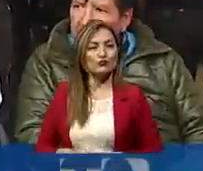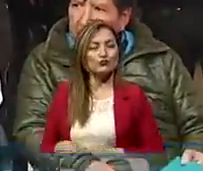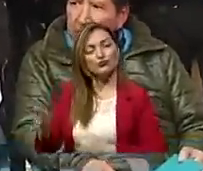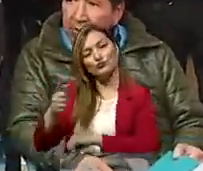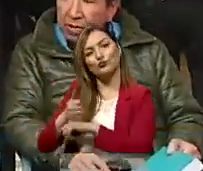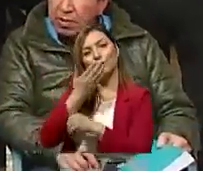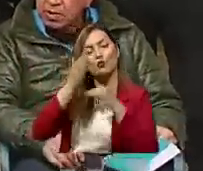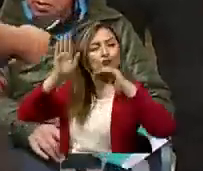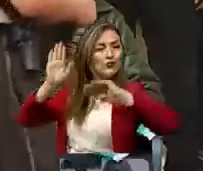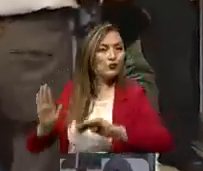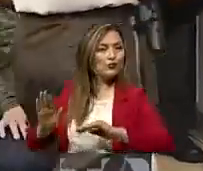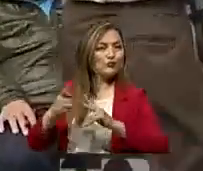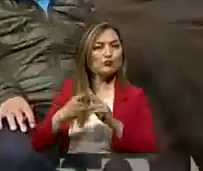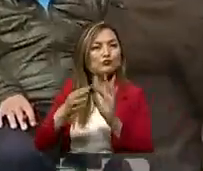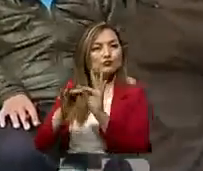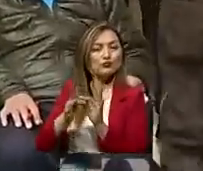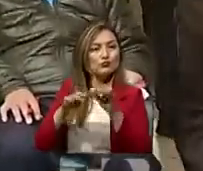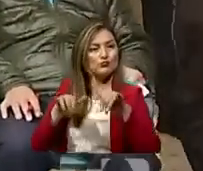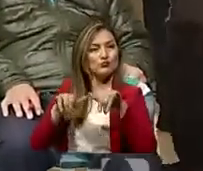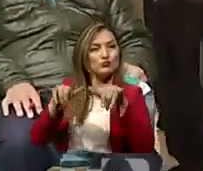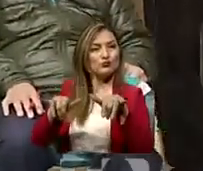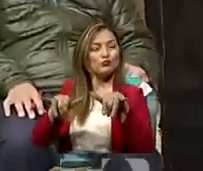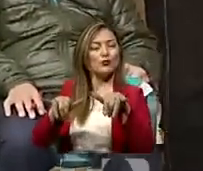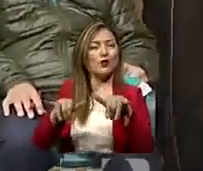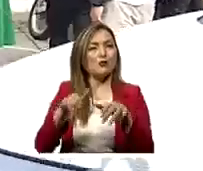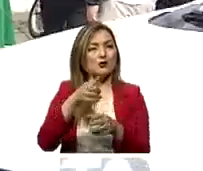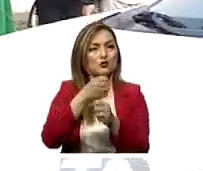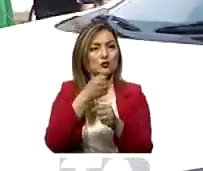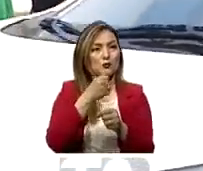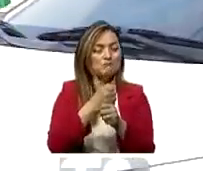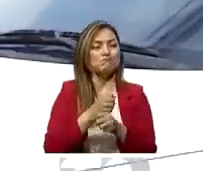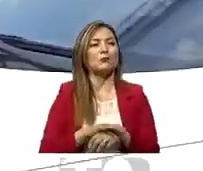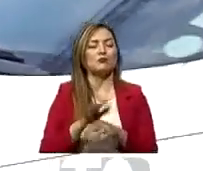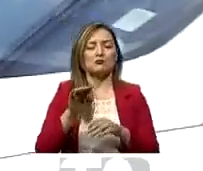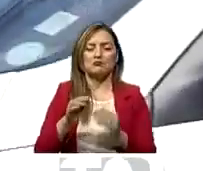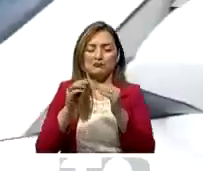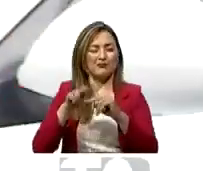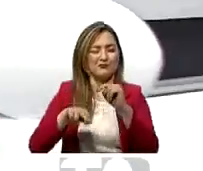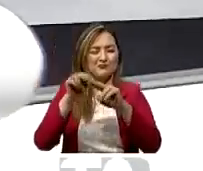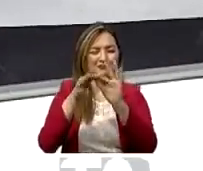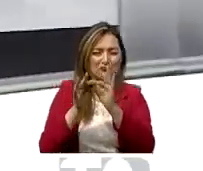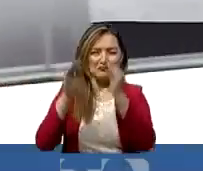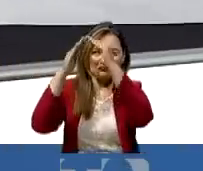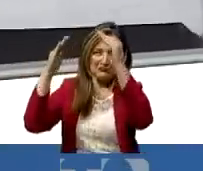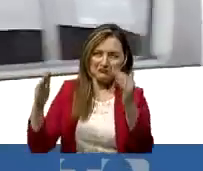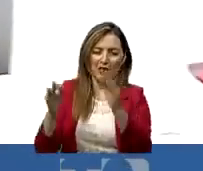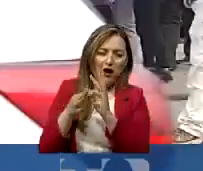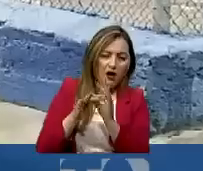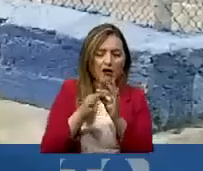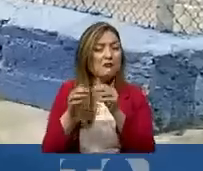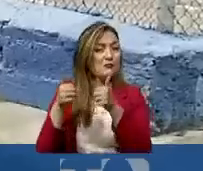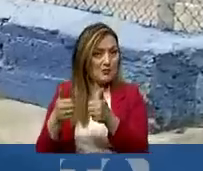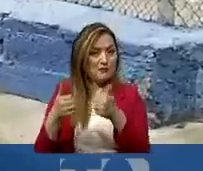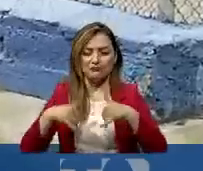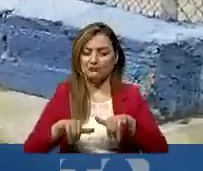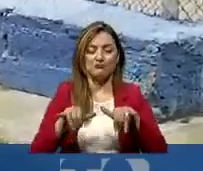se comprometieron a dar un mantenimiento frecuente a estas unidades de seguridad para que puedan sostenerse. El municipio, mientras tanto, espera